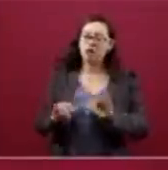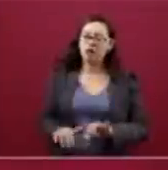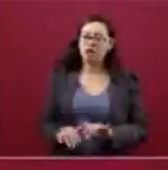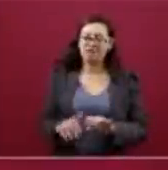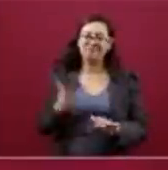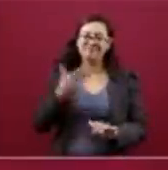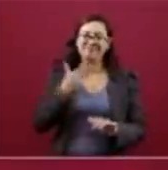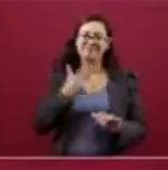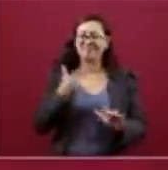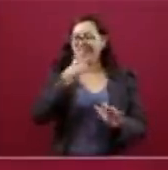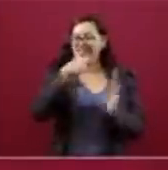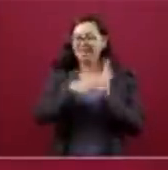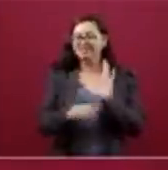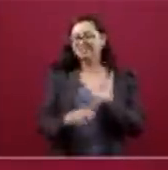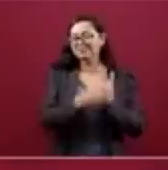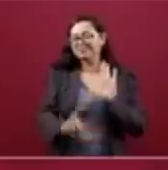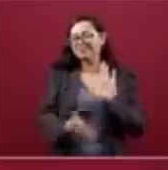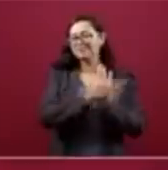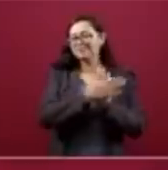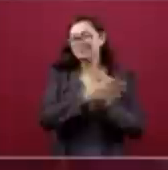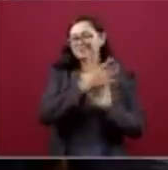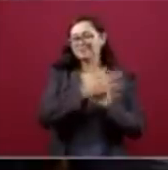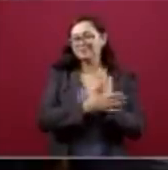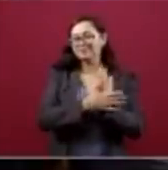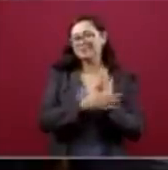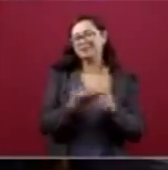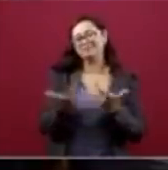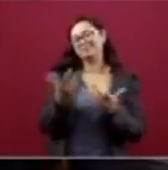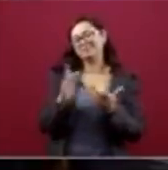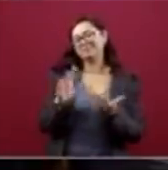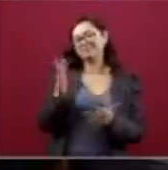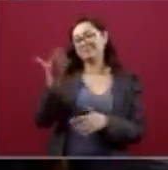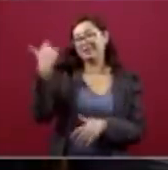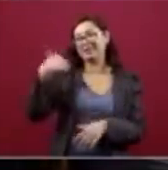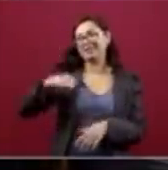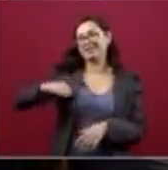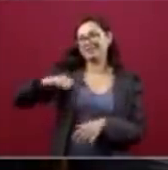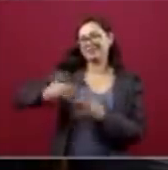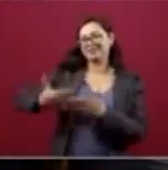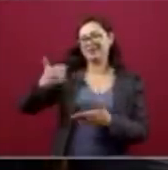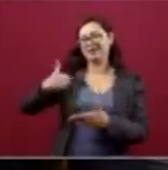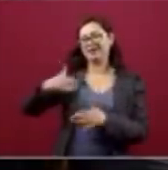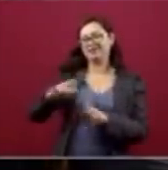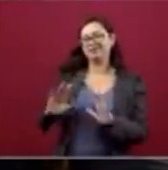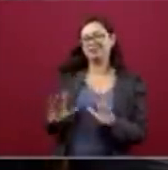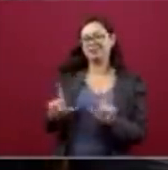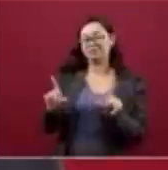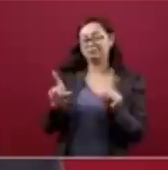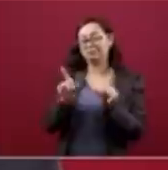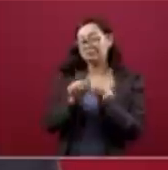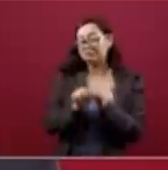textos, antes les llamaban telegramas, pero no eran tan breves.